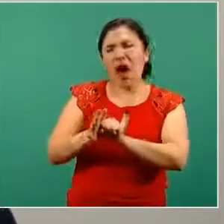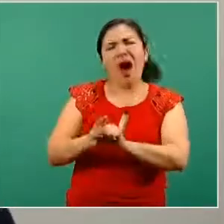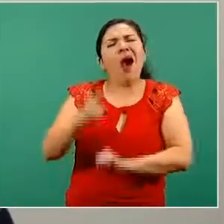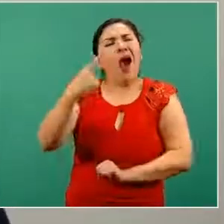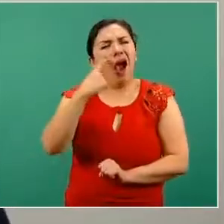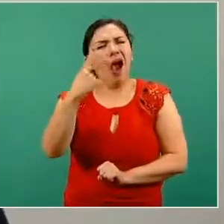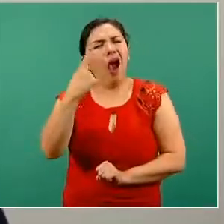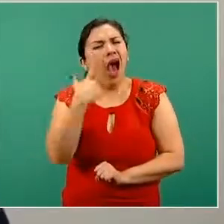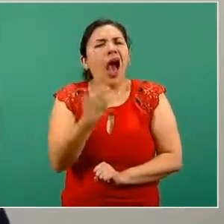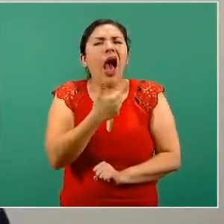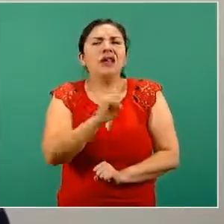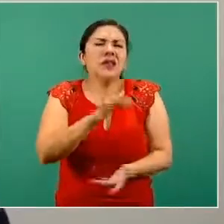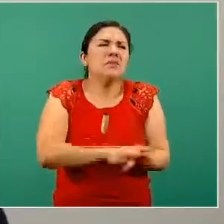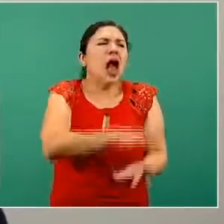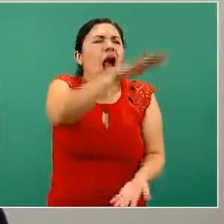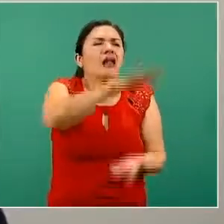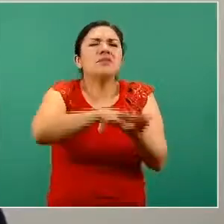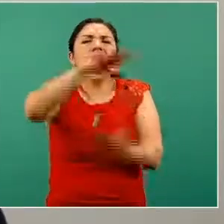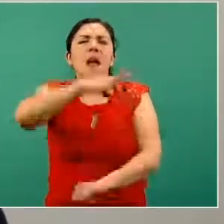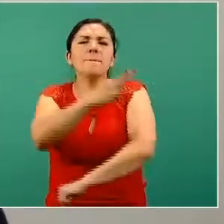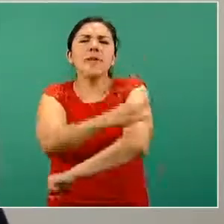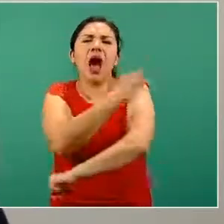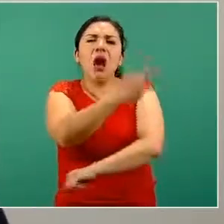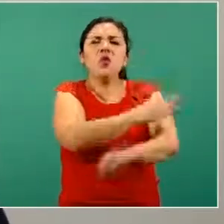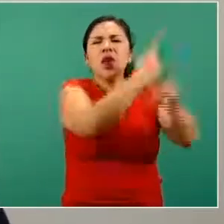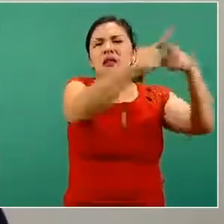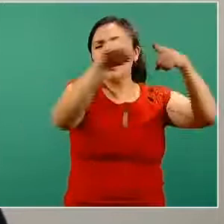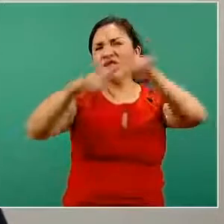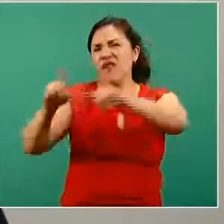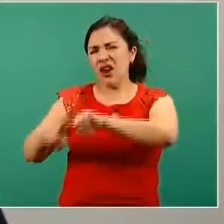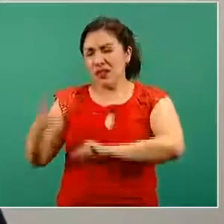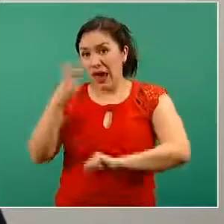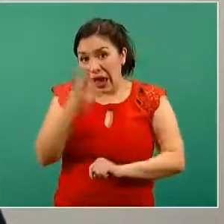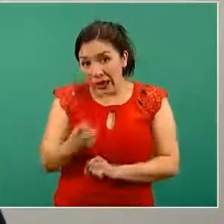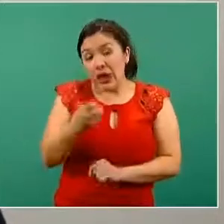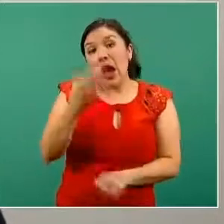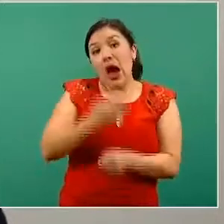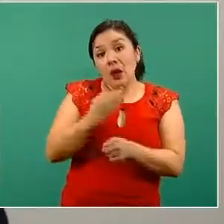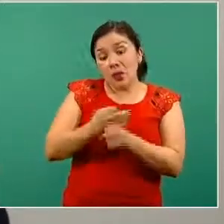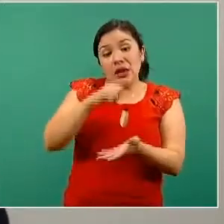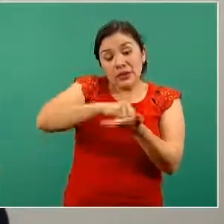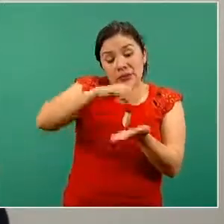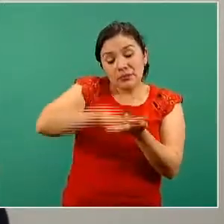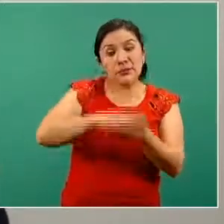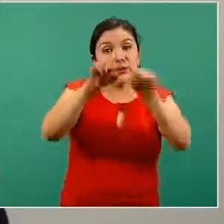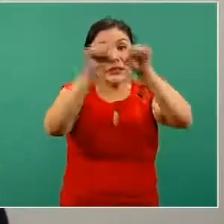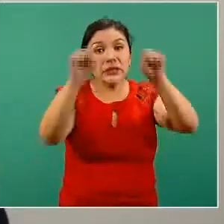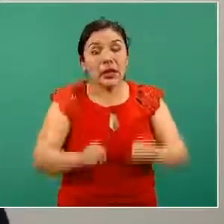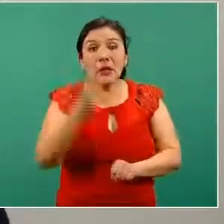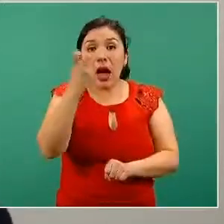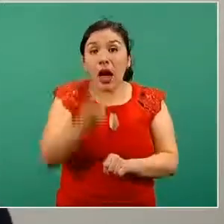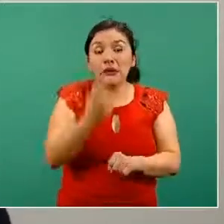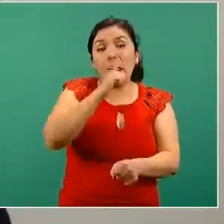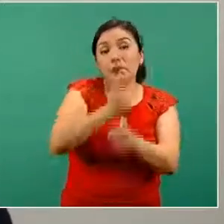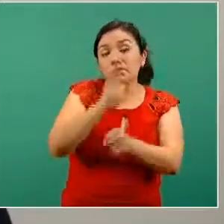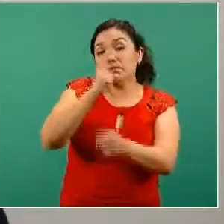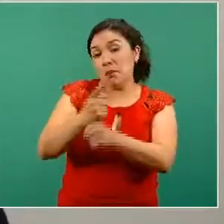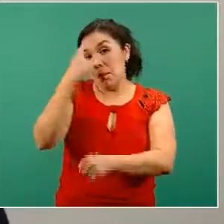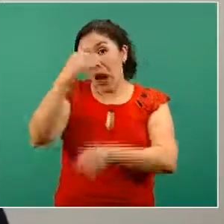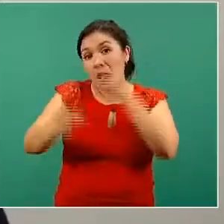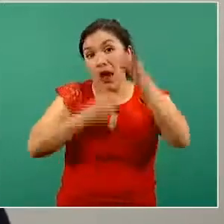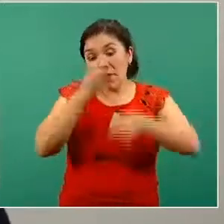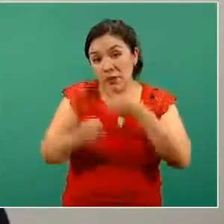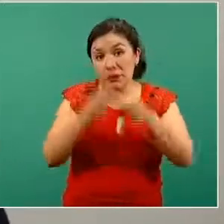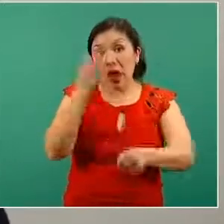sucede con la gran mayoría de vacunas cuando se aplican, y pues bueno, es lo que el sistema también detecta y notifica. Seguimos